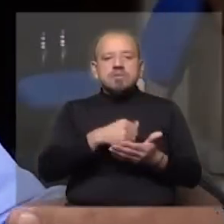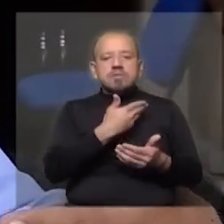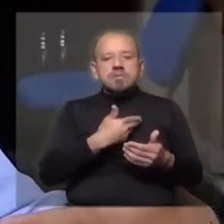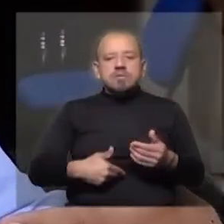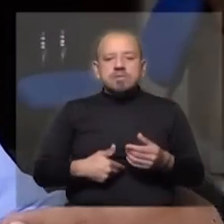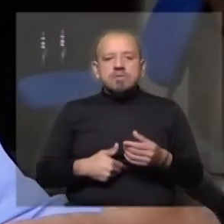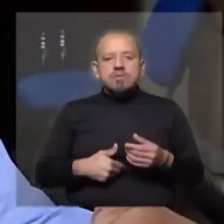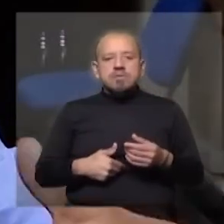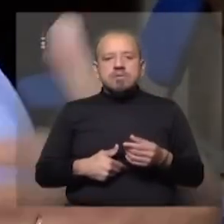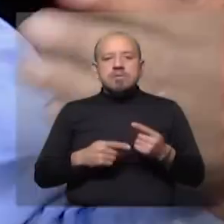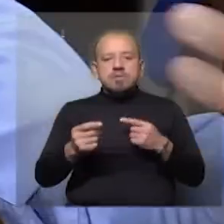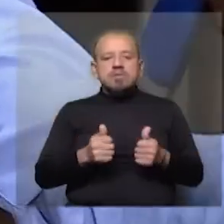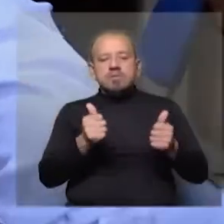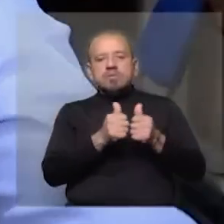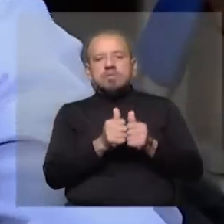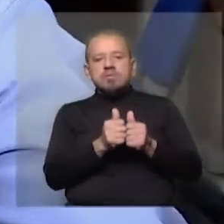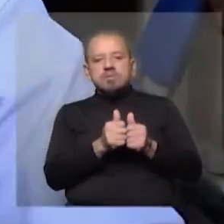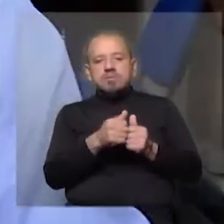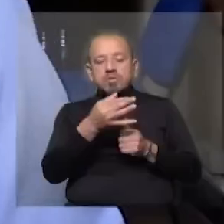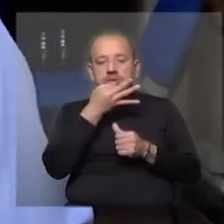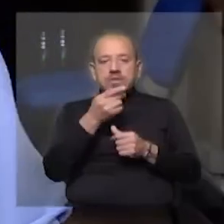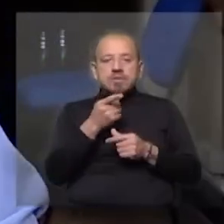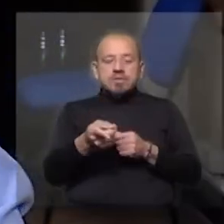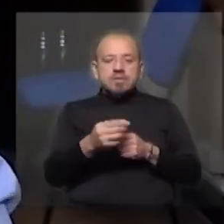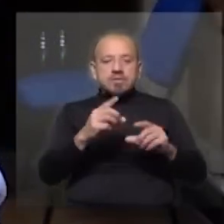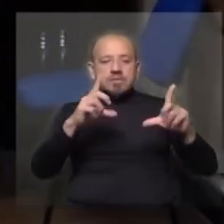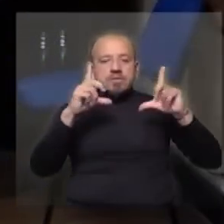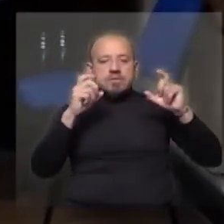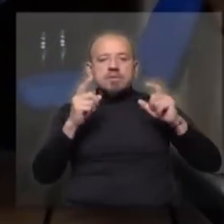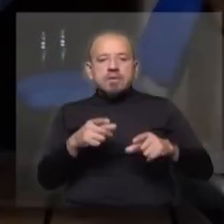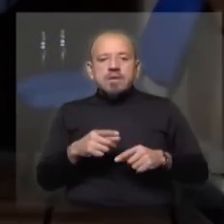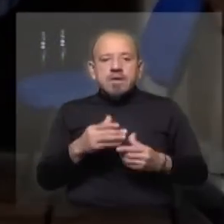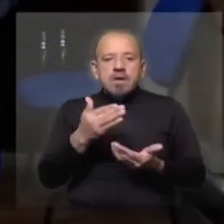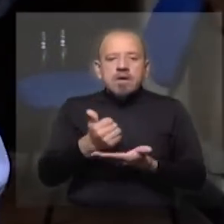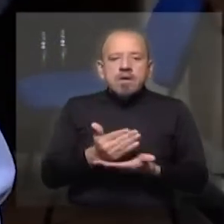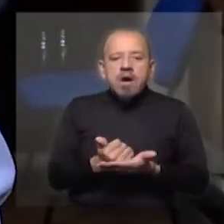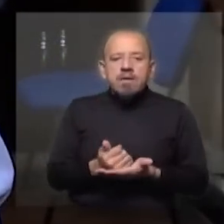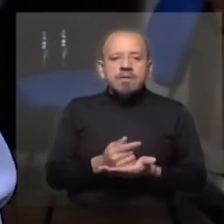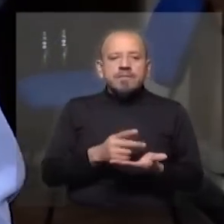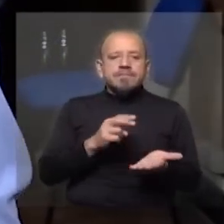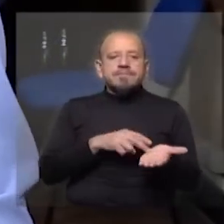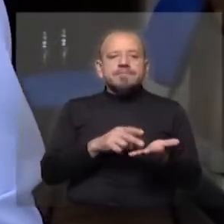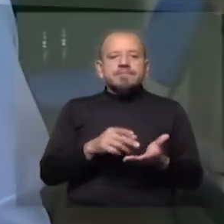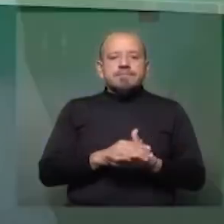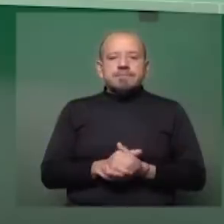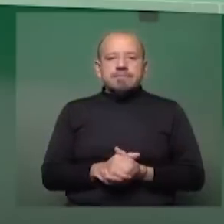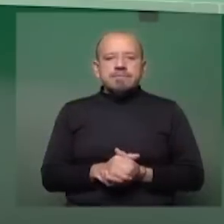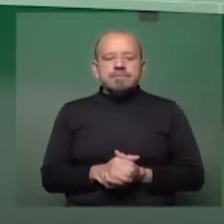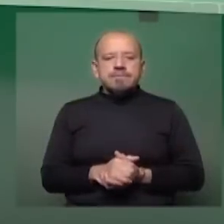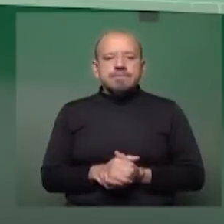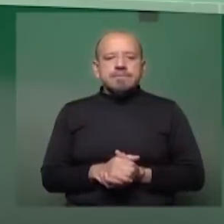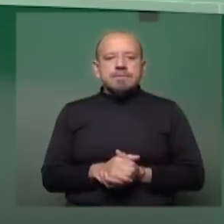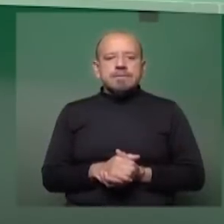sacaba una selfie con el presidente y anunciaba lo vinculado al departamento de salto Eso es ningun yar